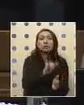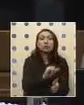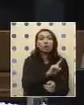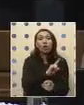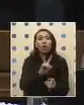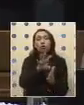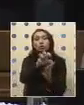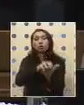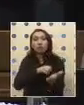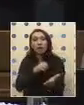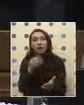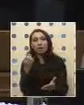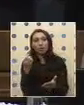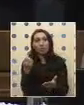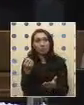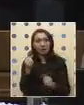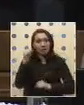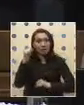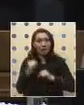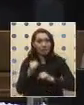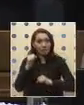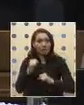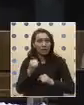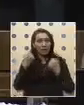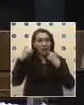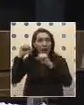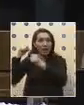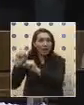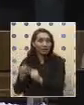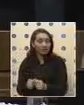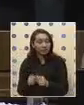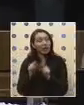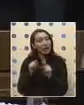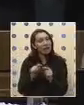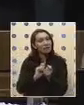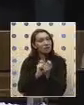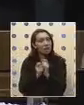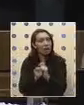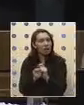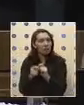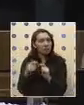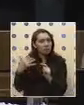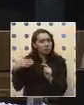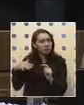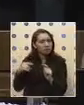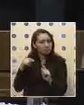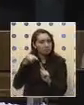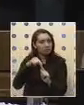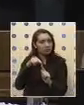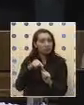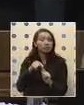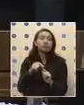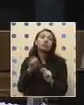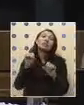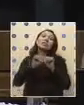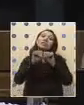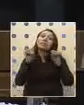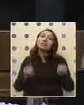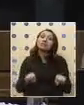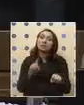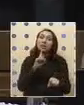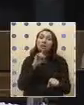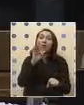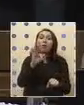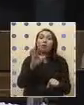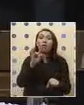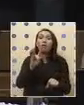no retirado de la empresa la utilidad. Ese es el cambio central. El sistema que tuvimos con el